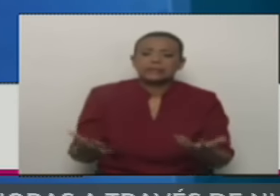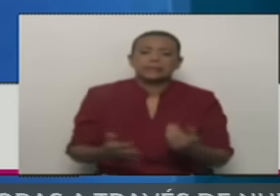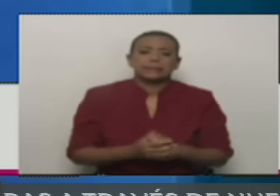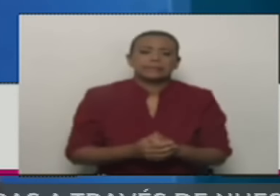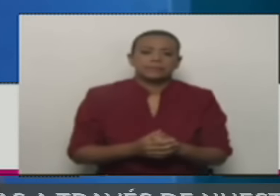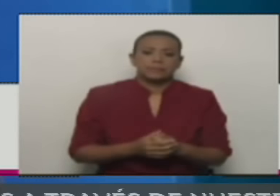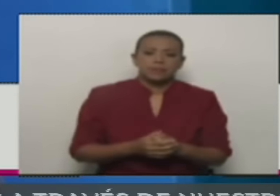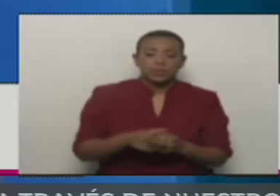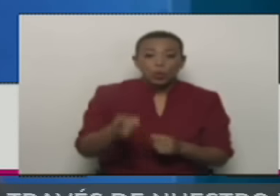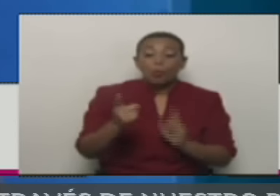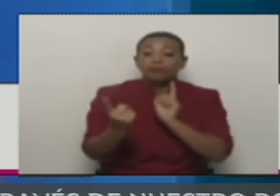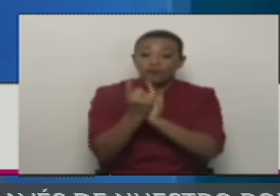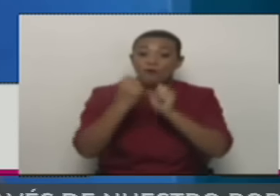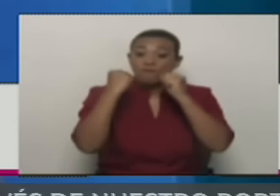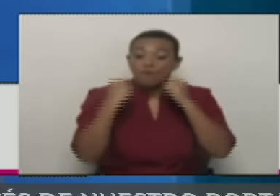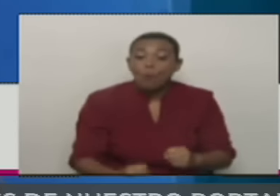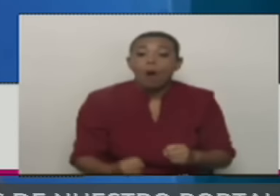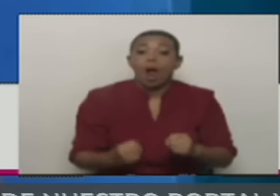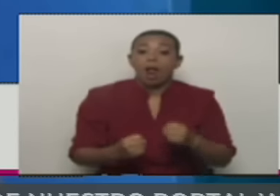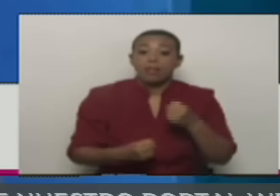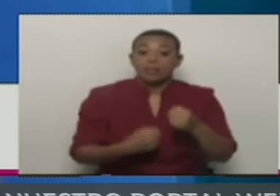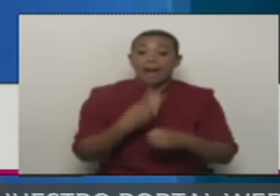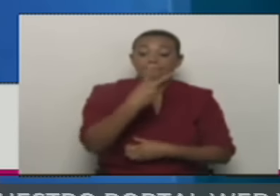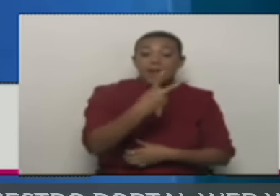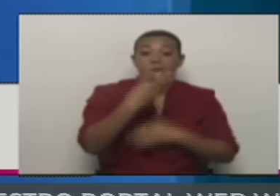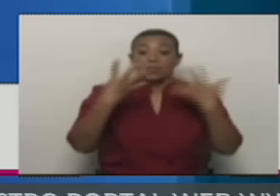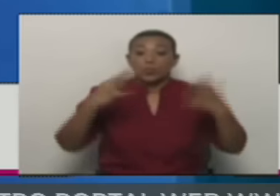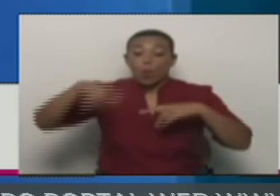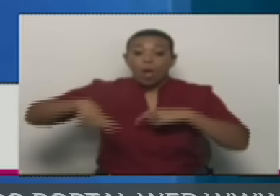he confrontado duro después del 29 de julio,